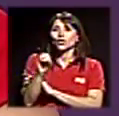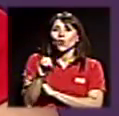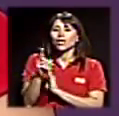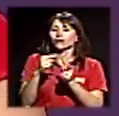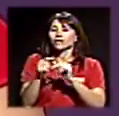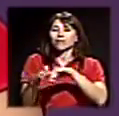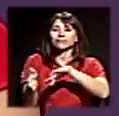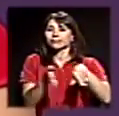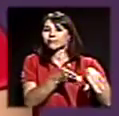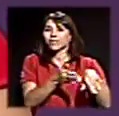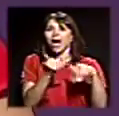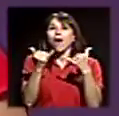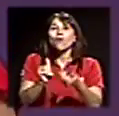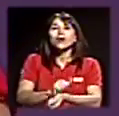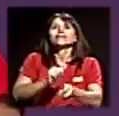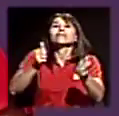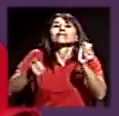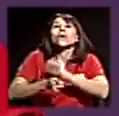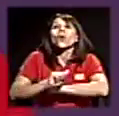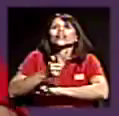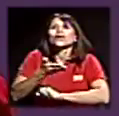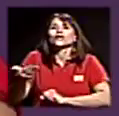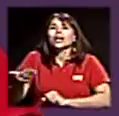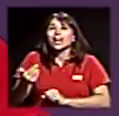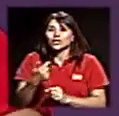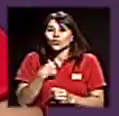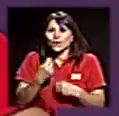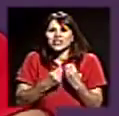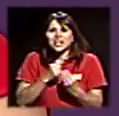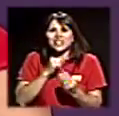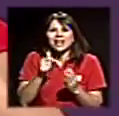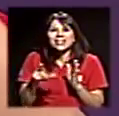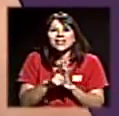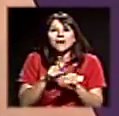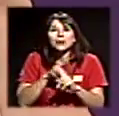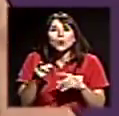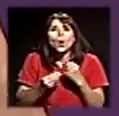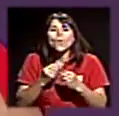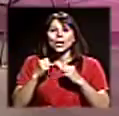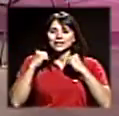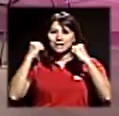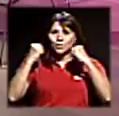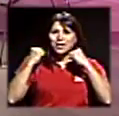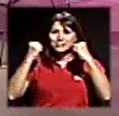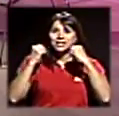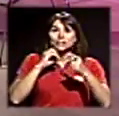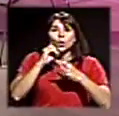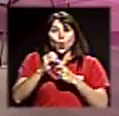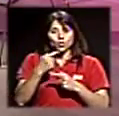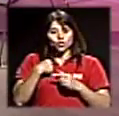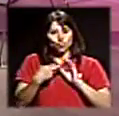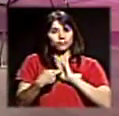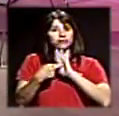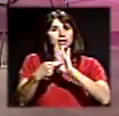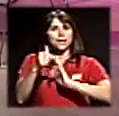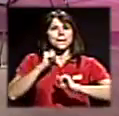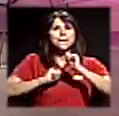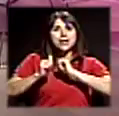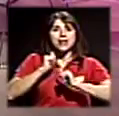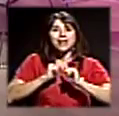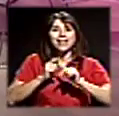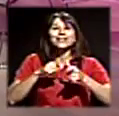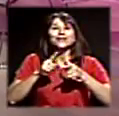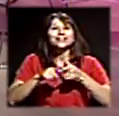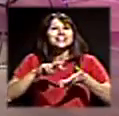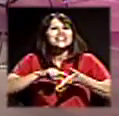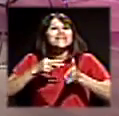cosa, yo voy a ser delictiva, pero voy a ser delictiva haciendo ejercicio o haciendo un personaje que, ¿me entiendes? Entonces ya es